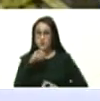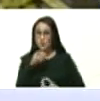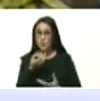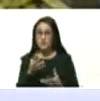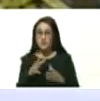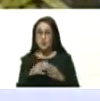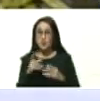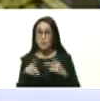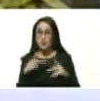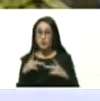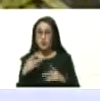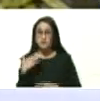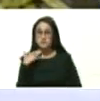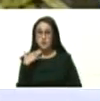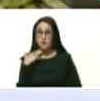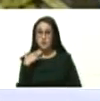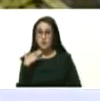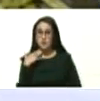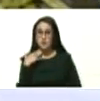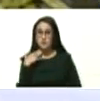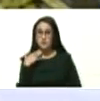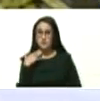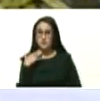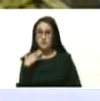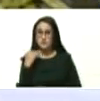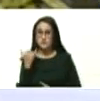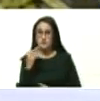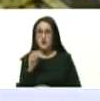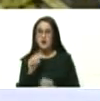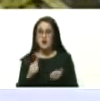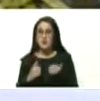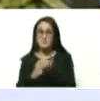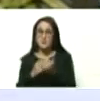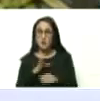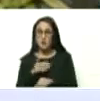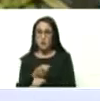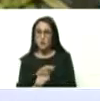los productores que han sido afectados con el respaldo del